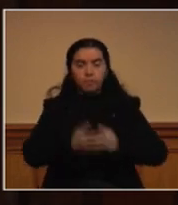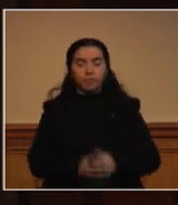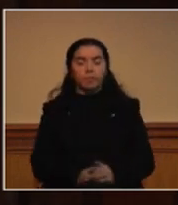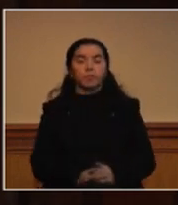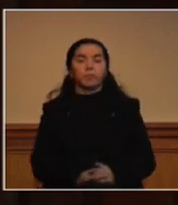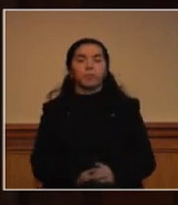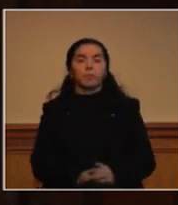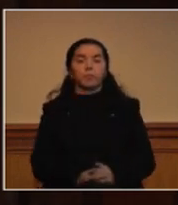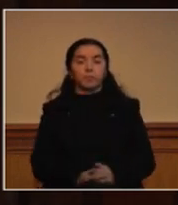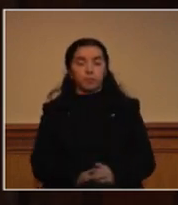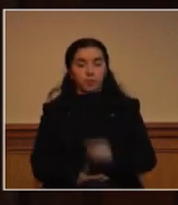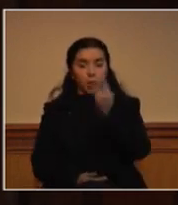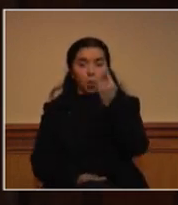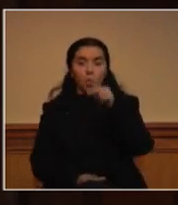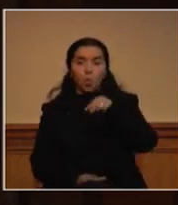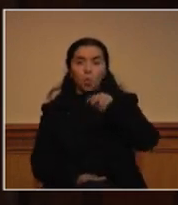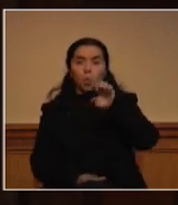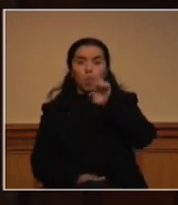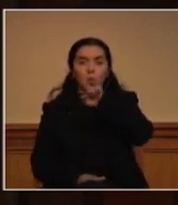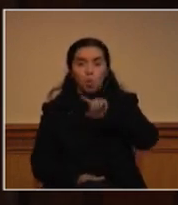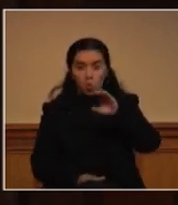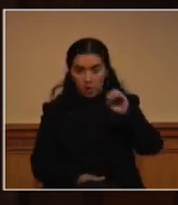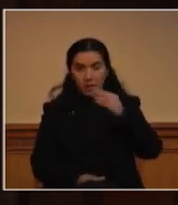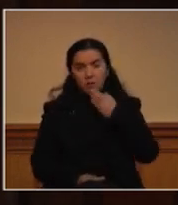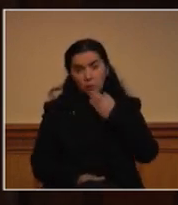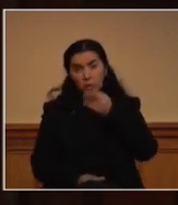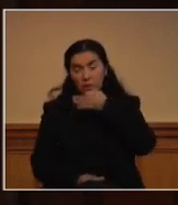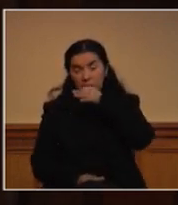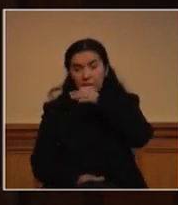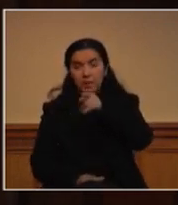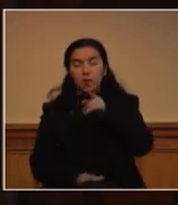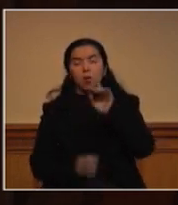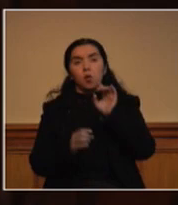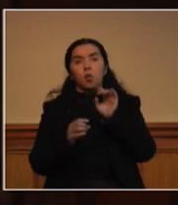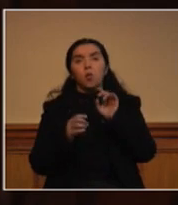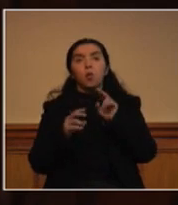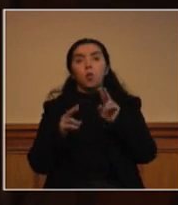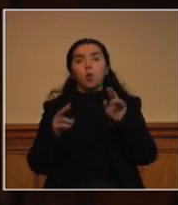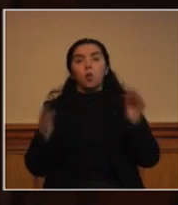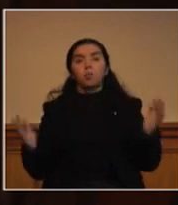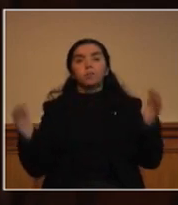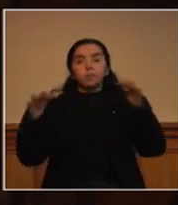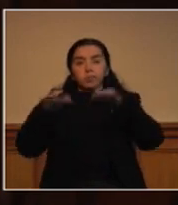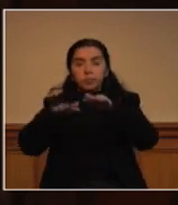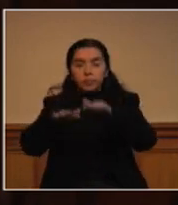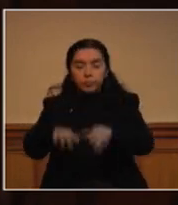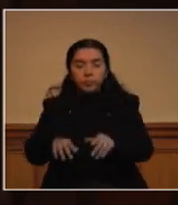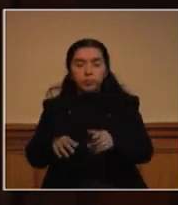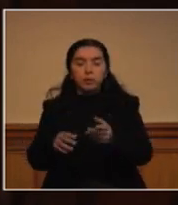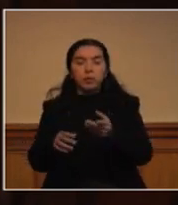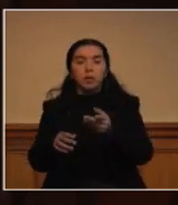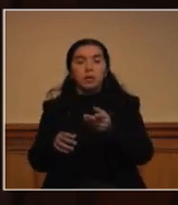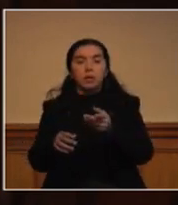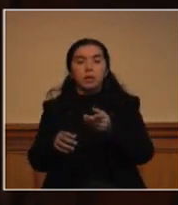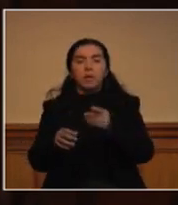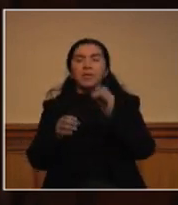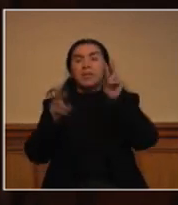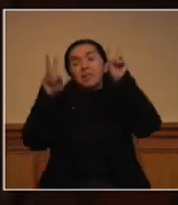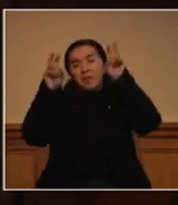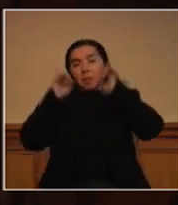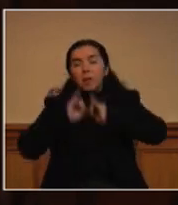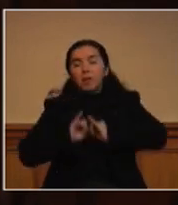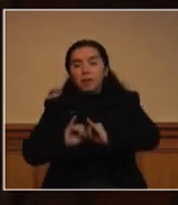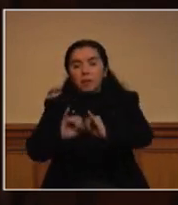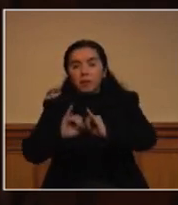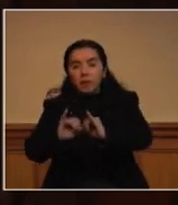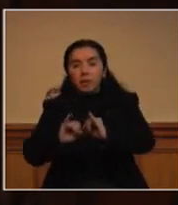La UNESCO tiene un papel también especial con relación a la Cumbre Mundial de la Sociedad de la Información, con